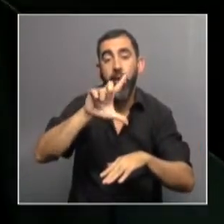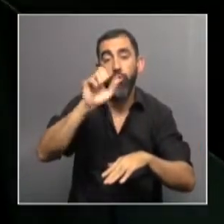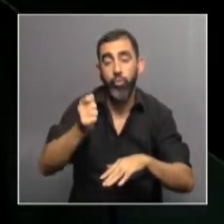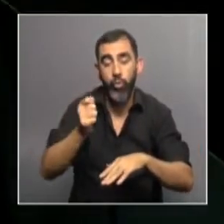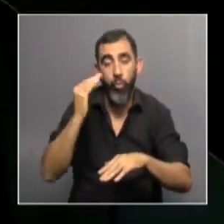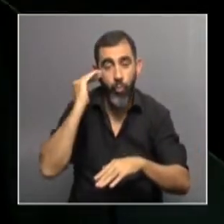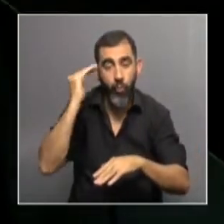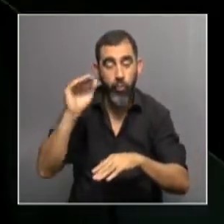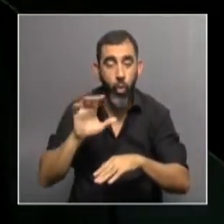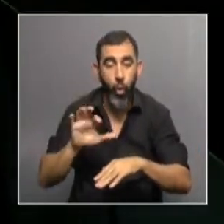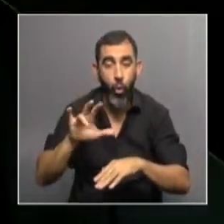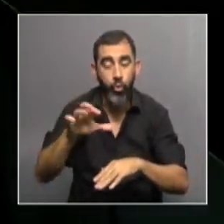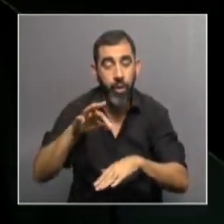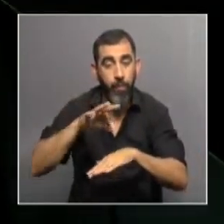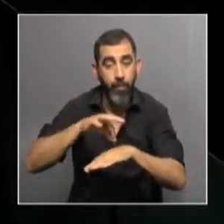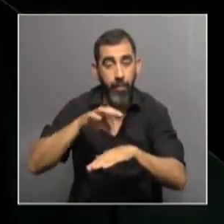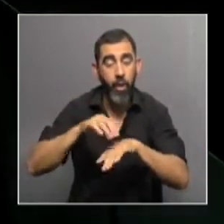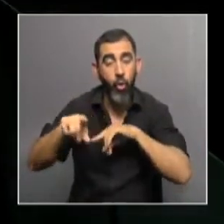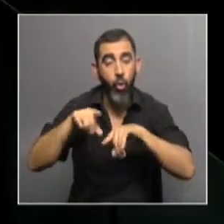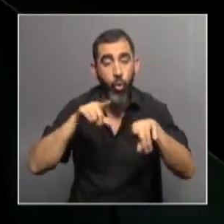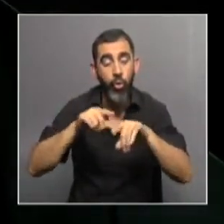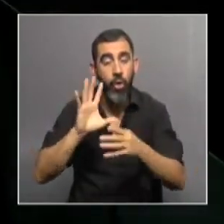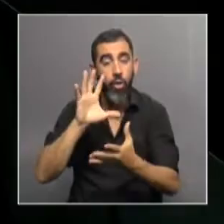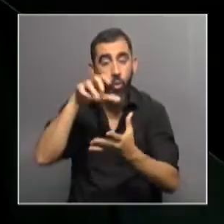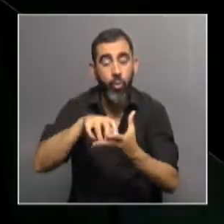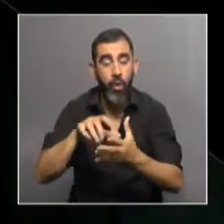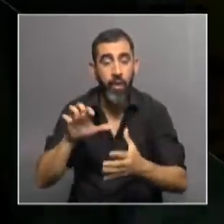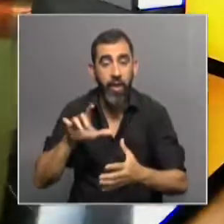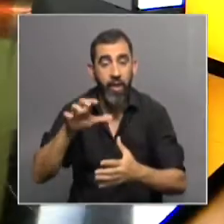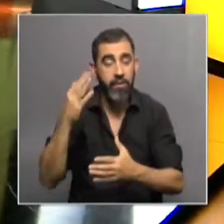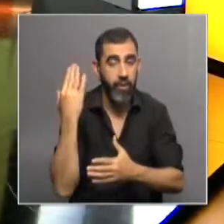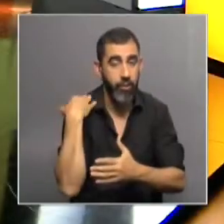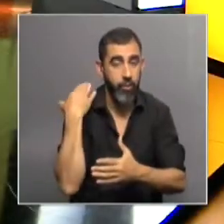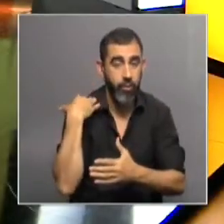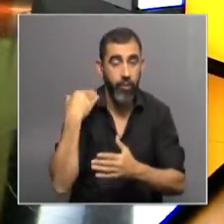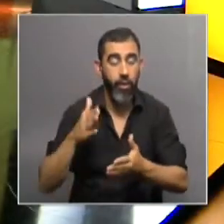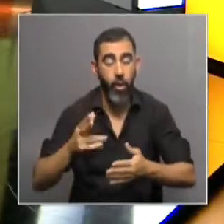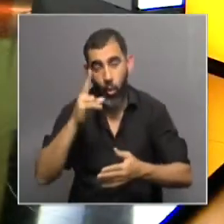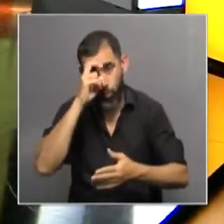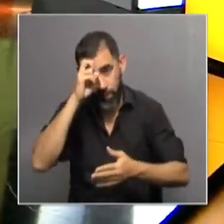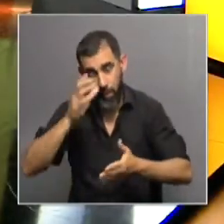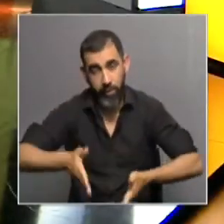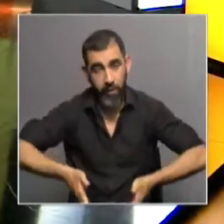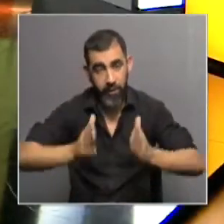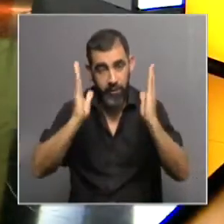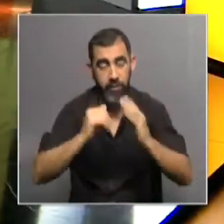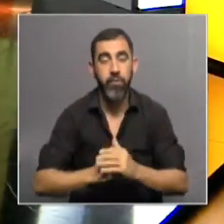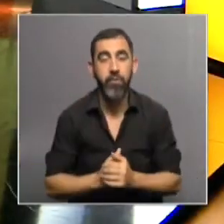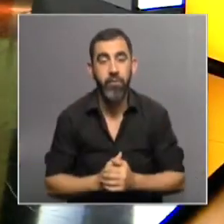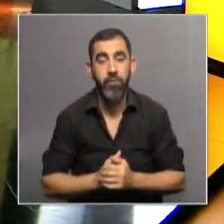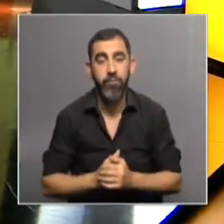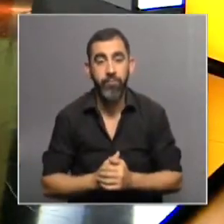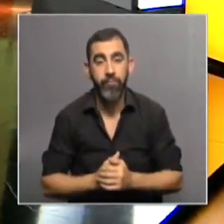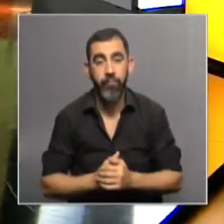oncología médica coordinador de la unidad de oncología torácica del hospital de clínicas Mauricio bienvenido buenas noches bueno muchas